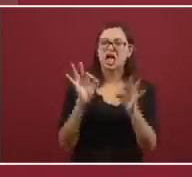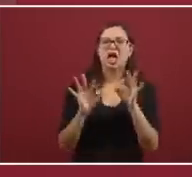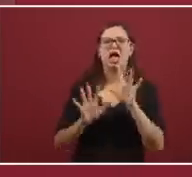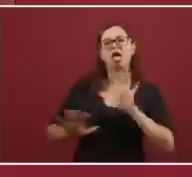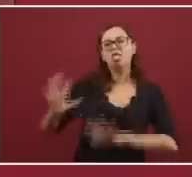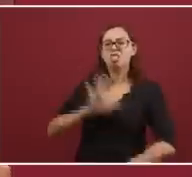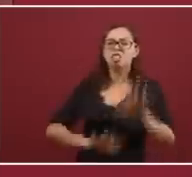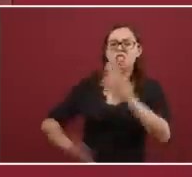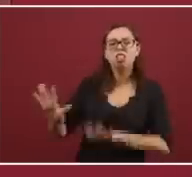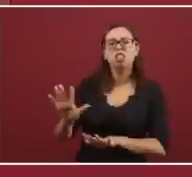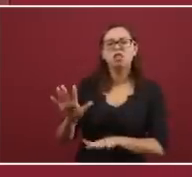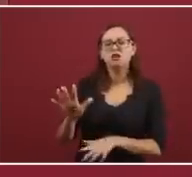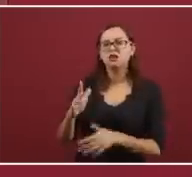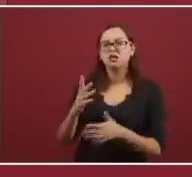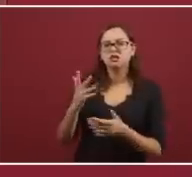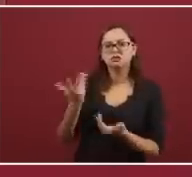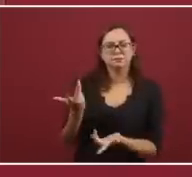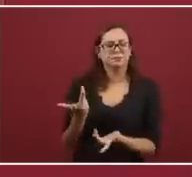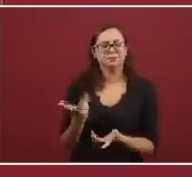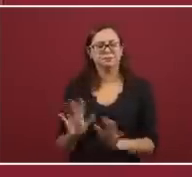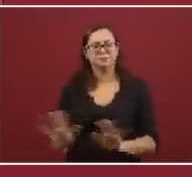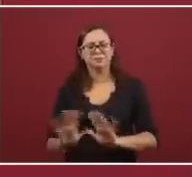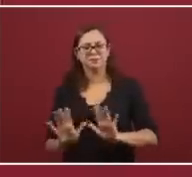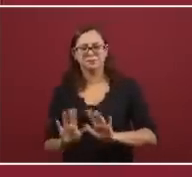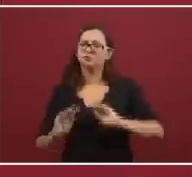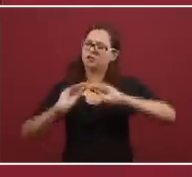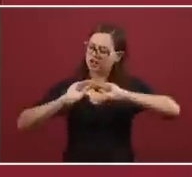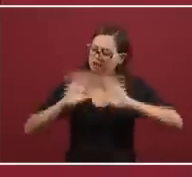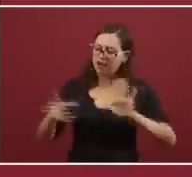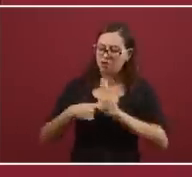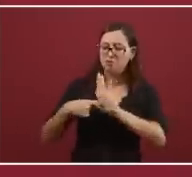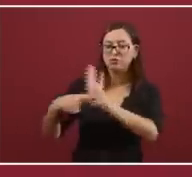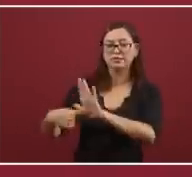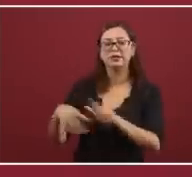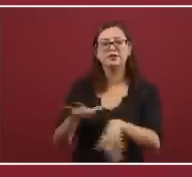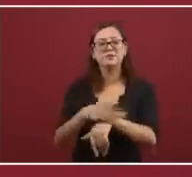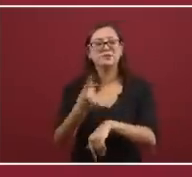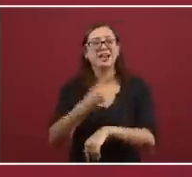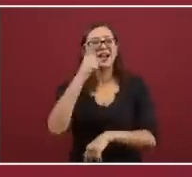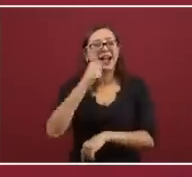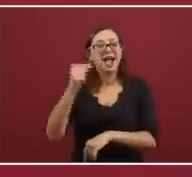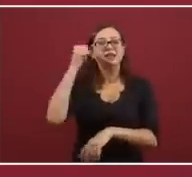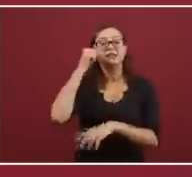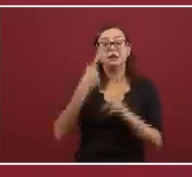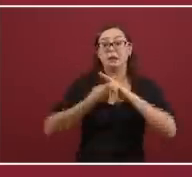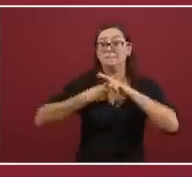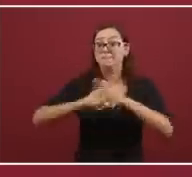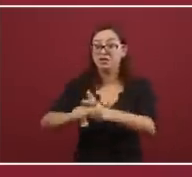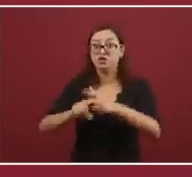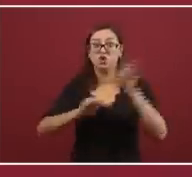porque ayer corrió la noticia,